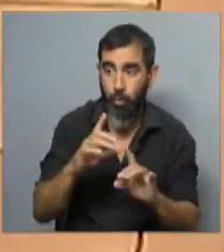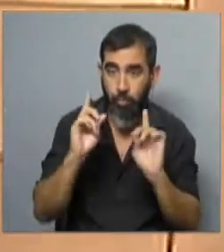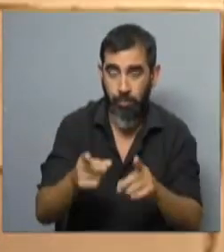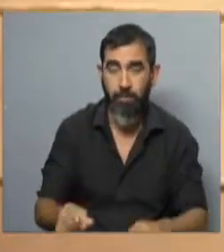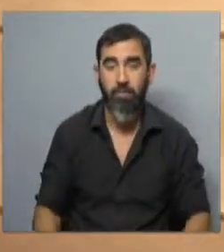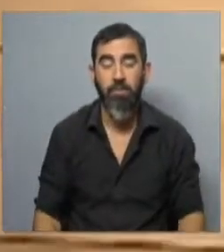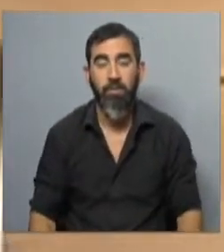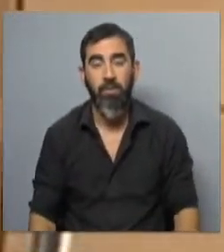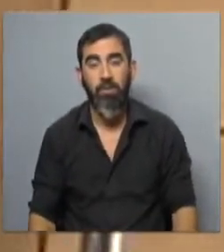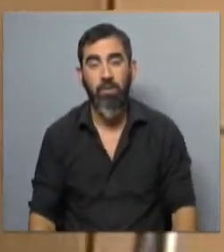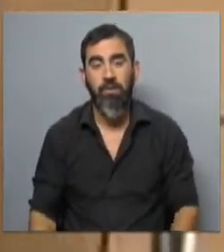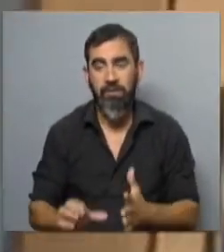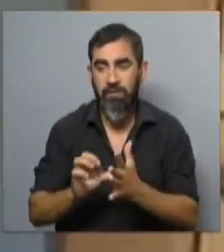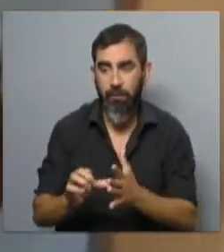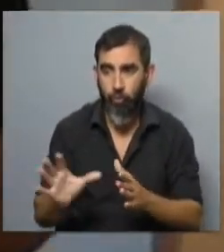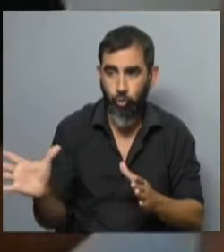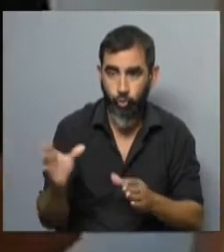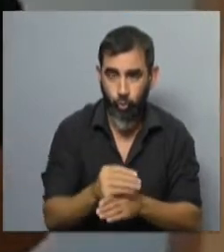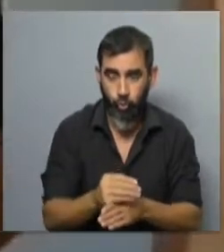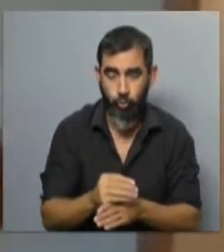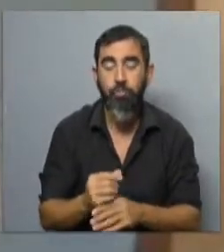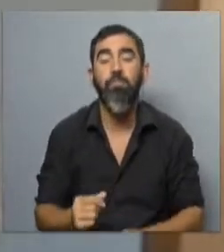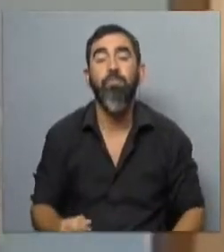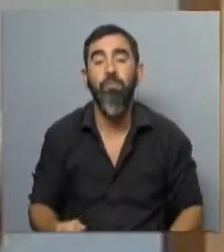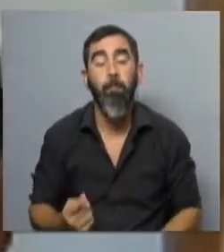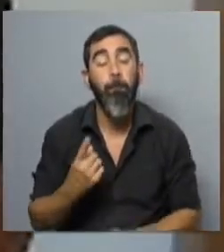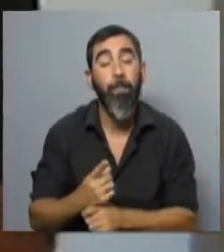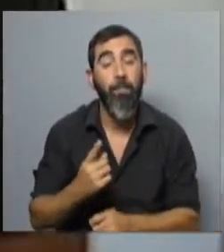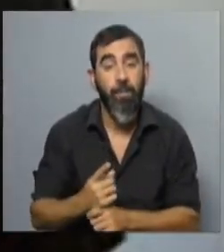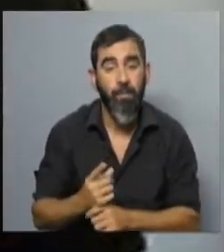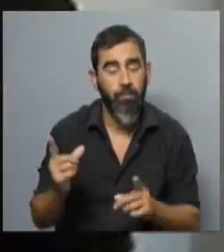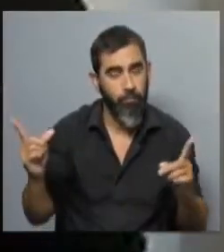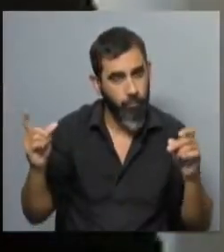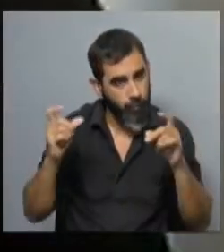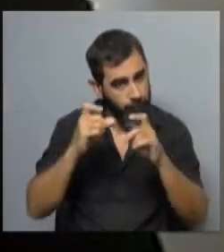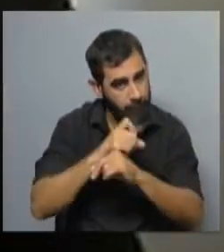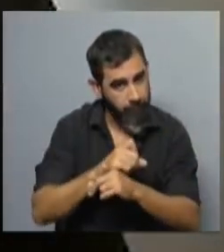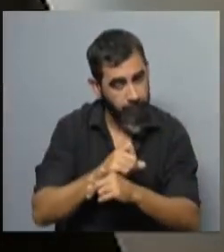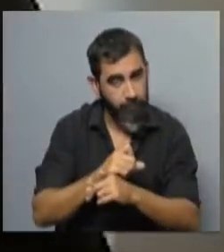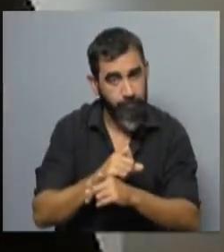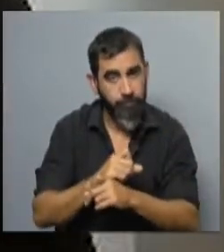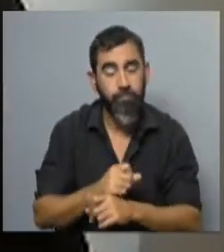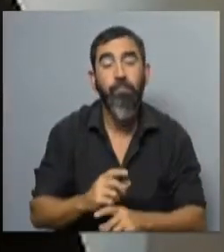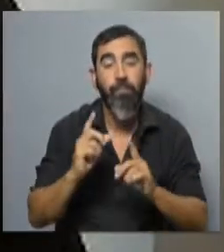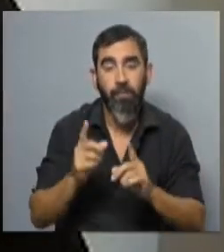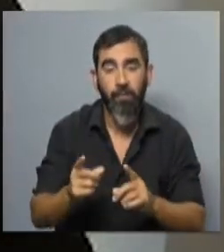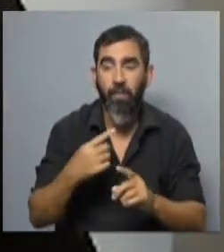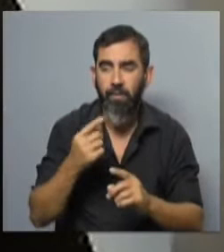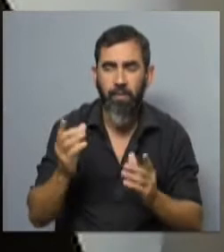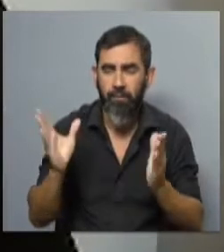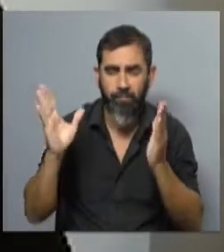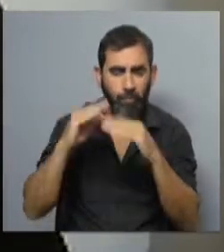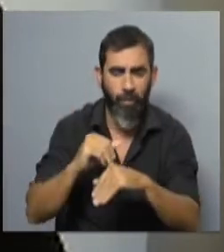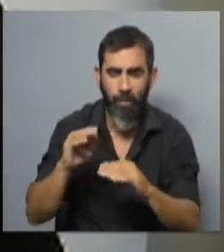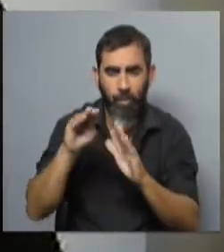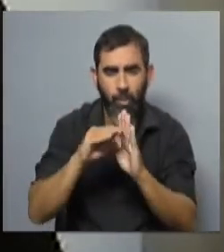Sí, los servicios están todos. Fue, como te digo, en principio fue muy difícil, también nos decían que no íbamos a poder como programa